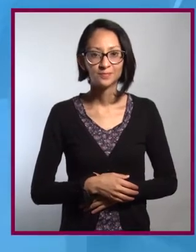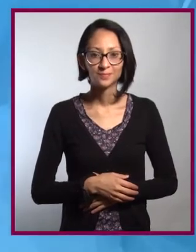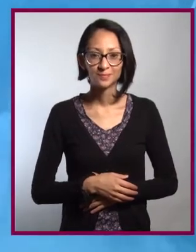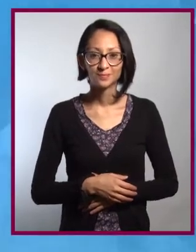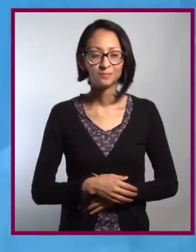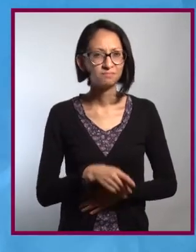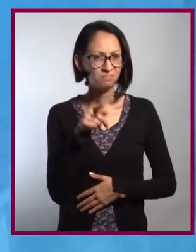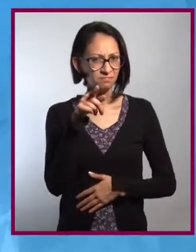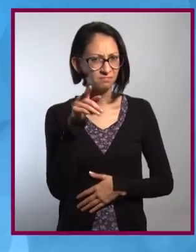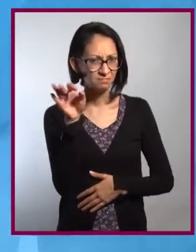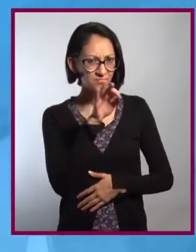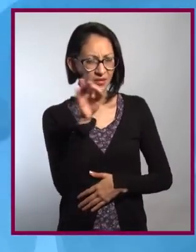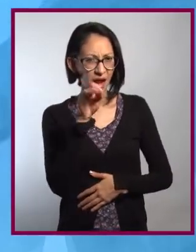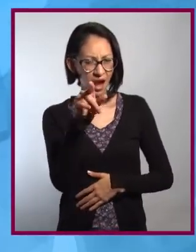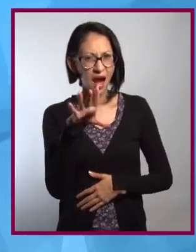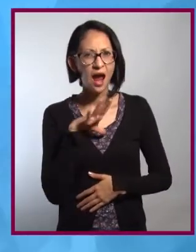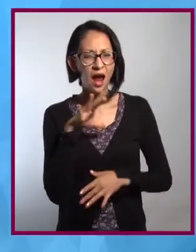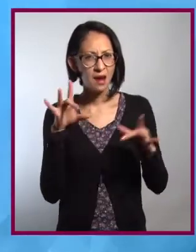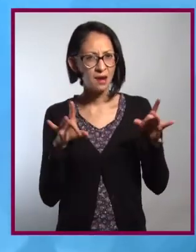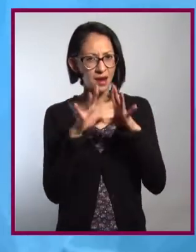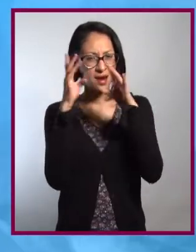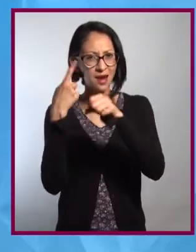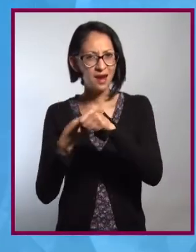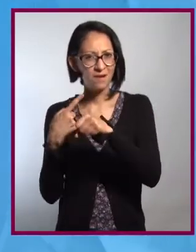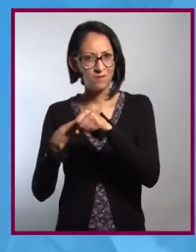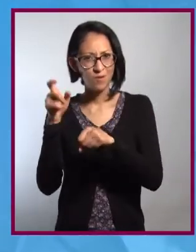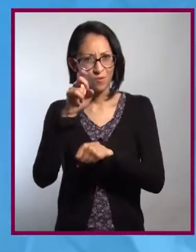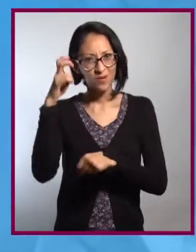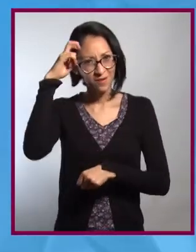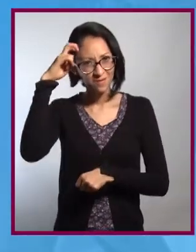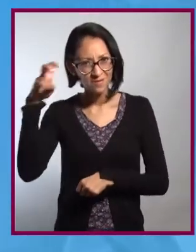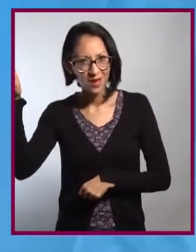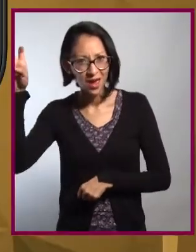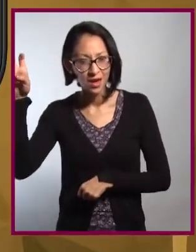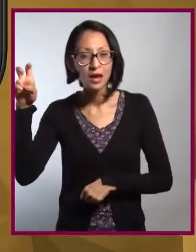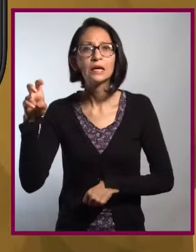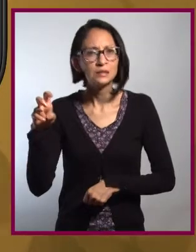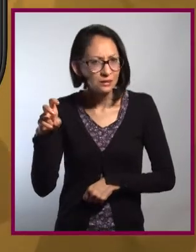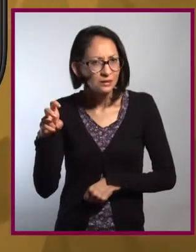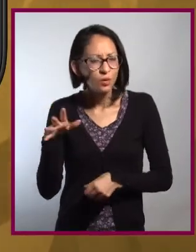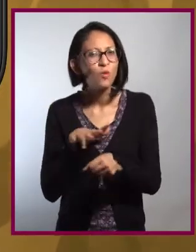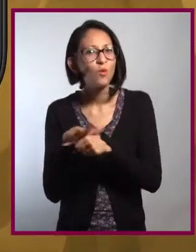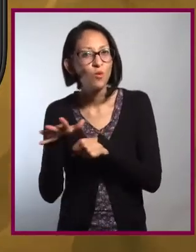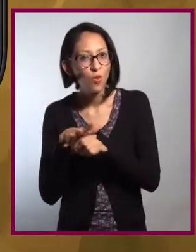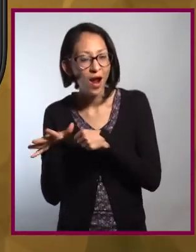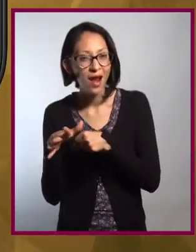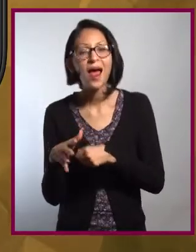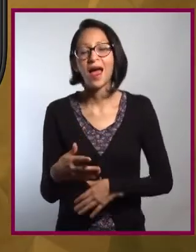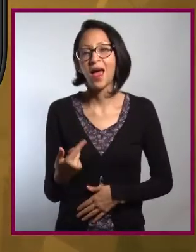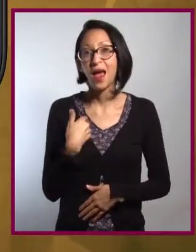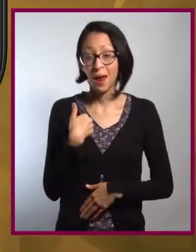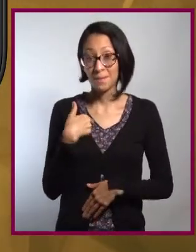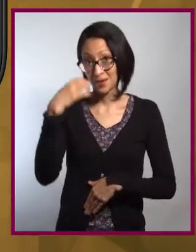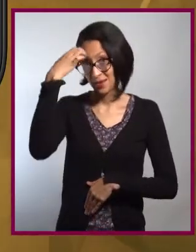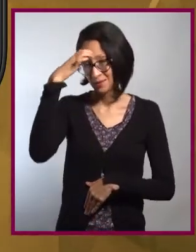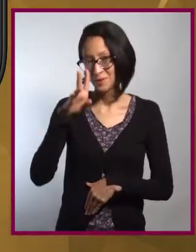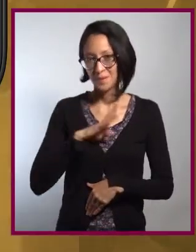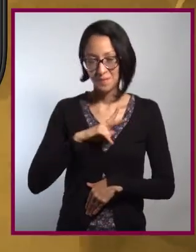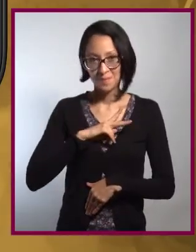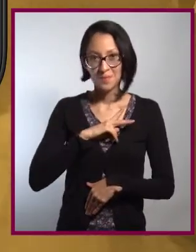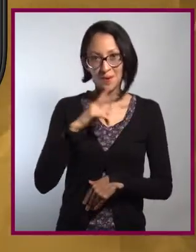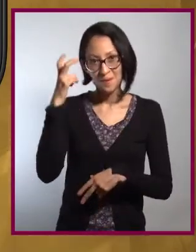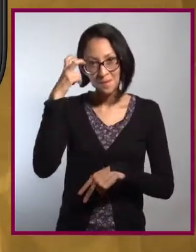¿Alguna vez te has enfermado en un viaje? Si sí, ¿de qué? En mi experiencia con los viajes, las enfermedades más